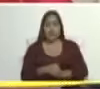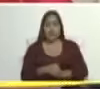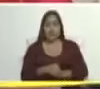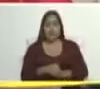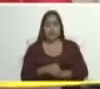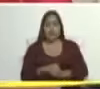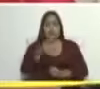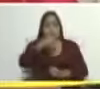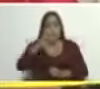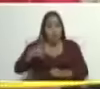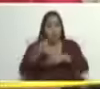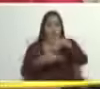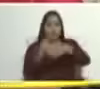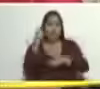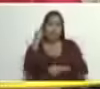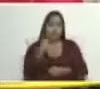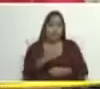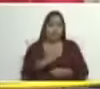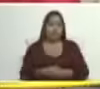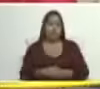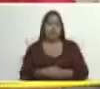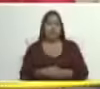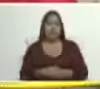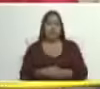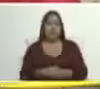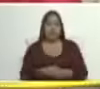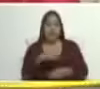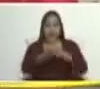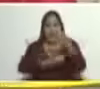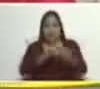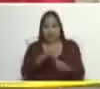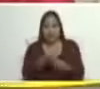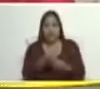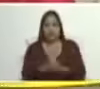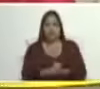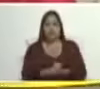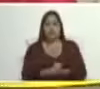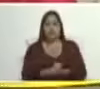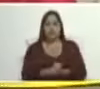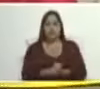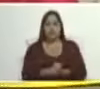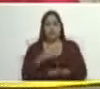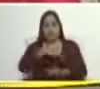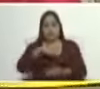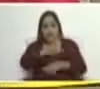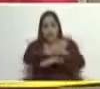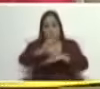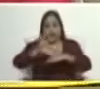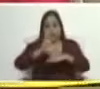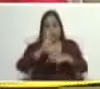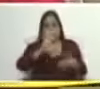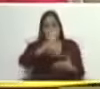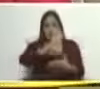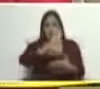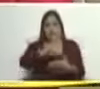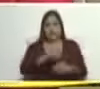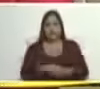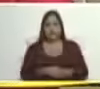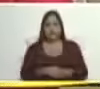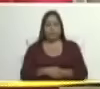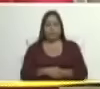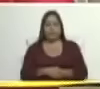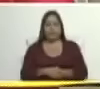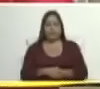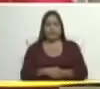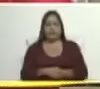su pueblo, la Revolución Bolivariana, han hecho en aras de nuestro Caribe y nuestra América, y que